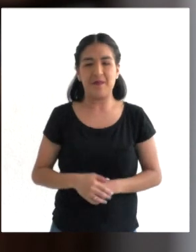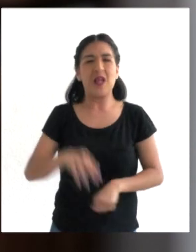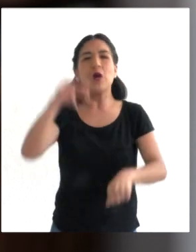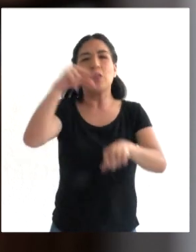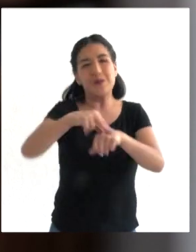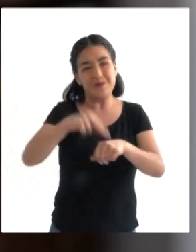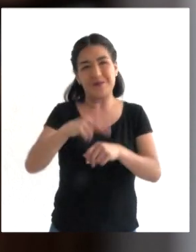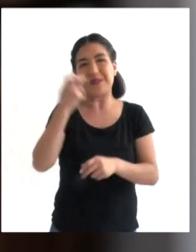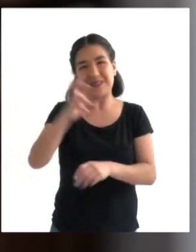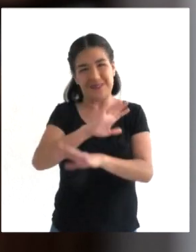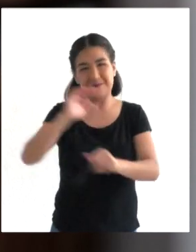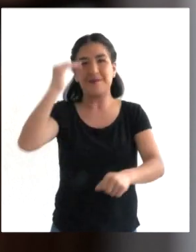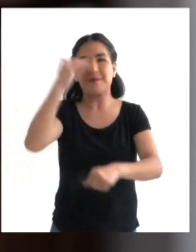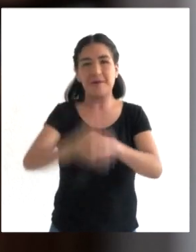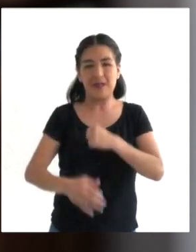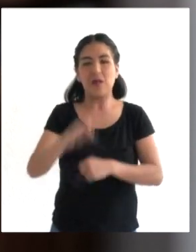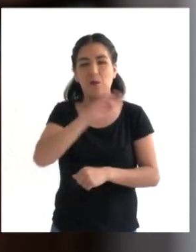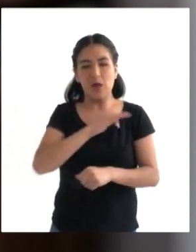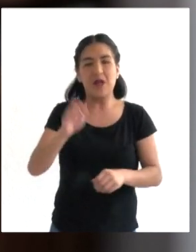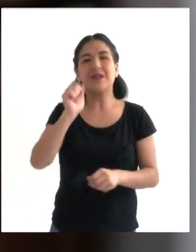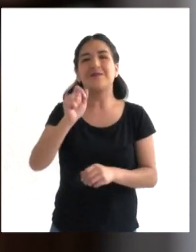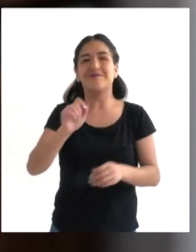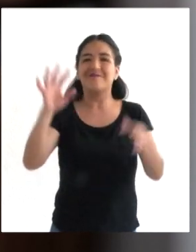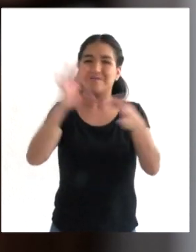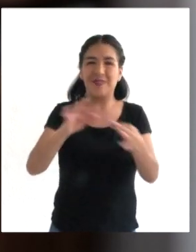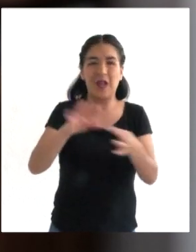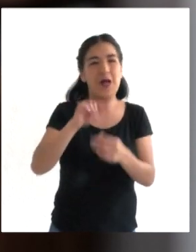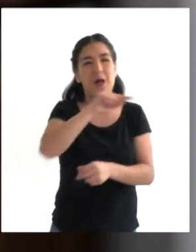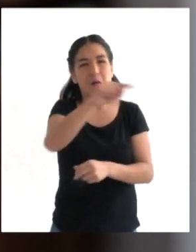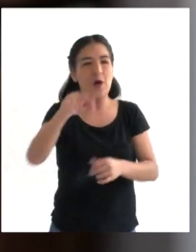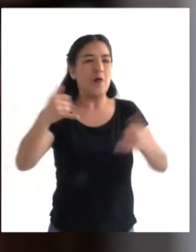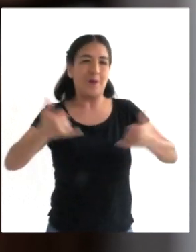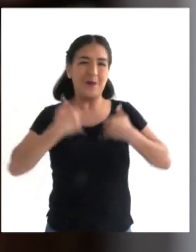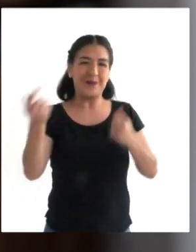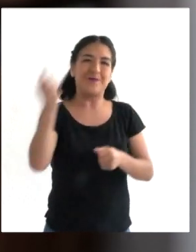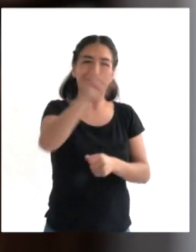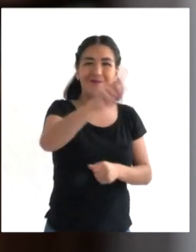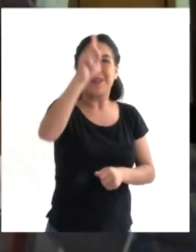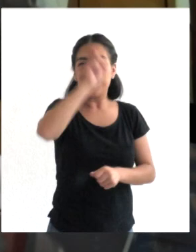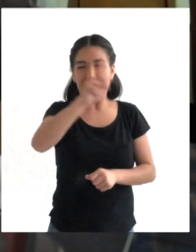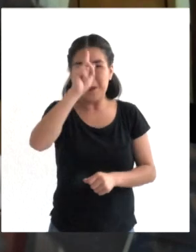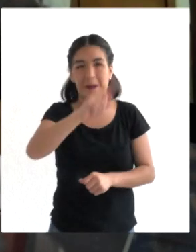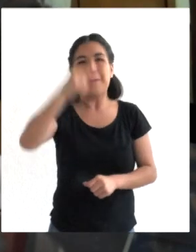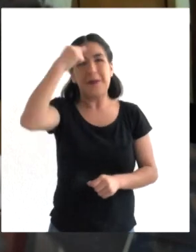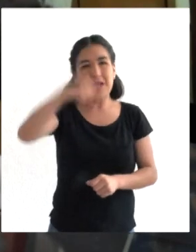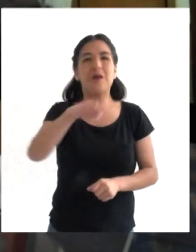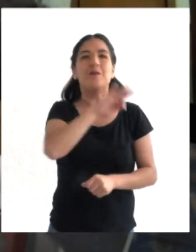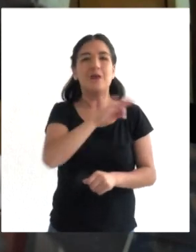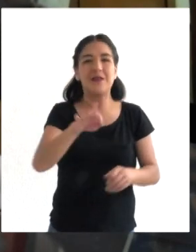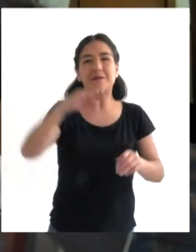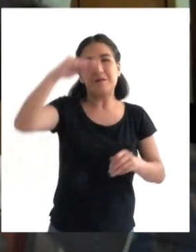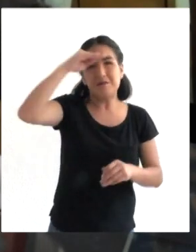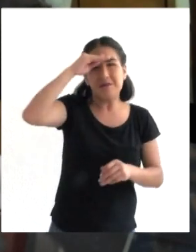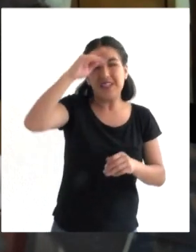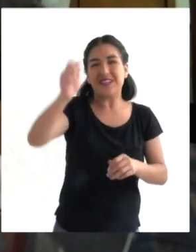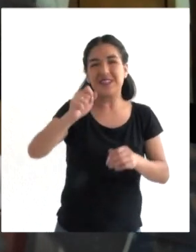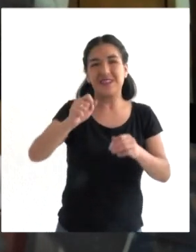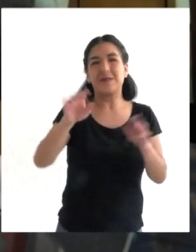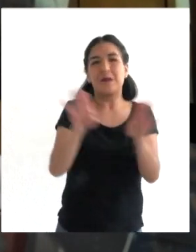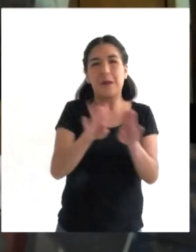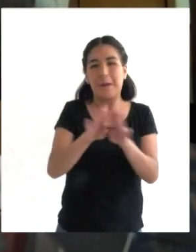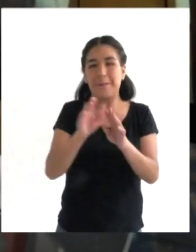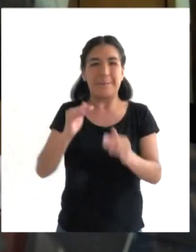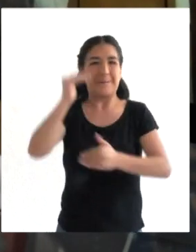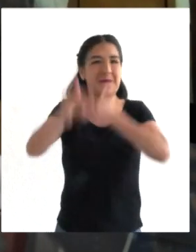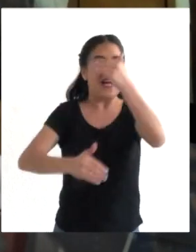y para finalizar, ¿podría hablarle a nuestros jóvenes y darles un consejo para poder pensar fuera de la caja, para poder